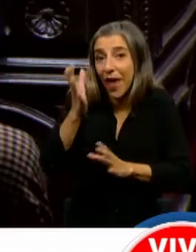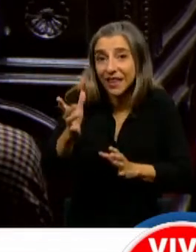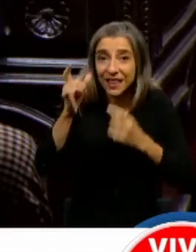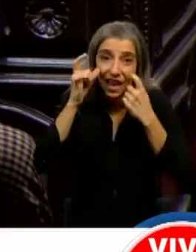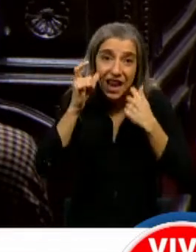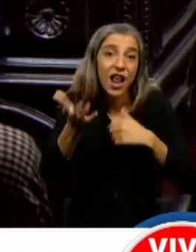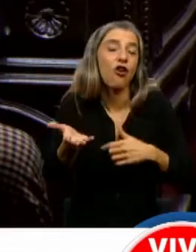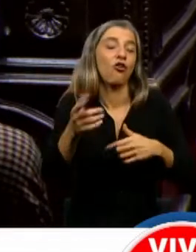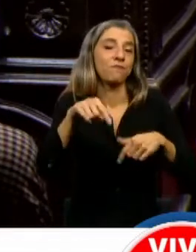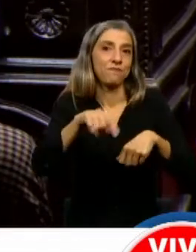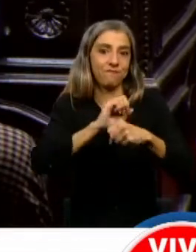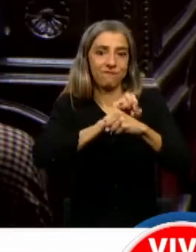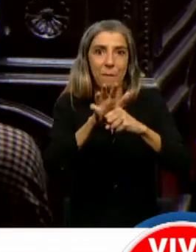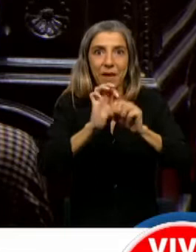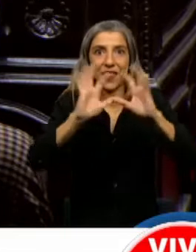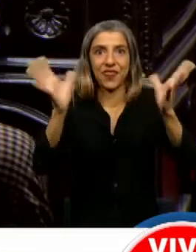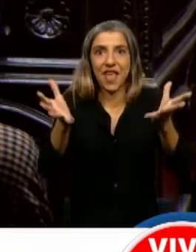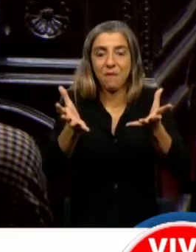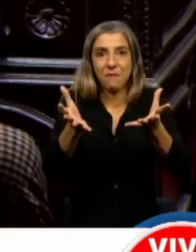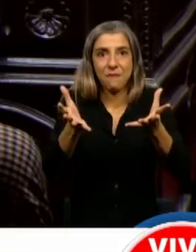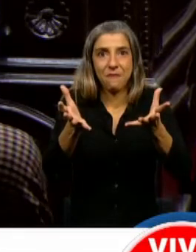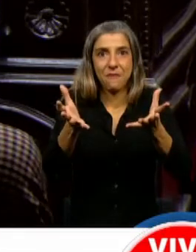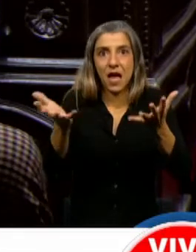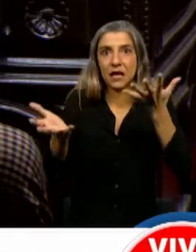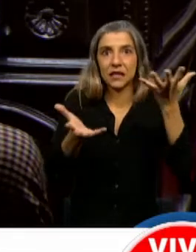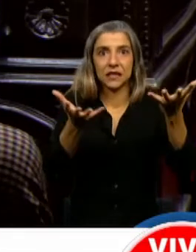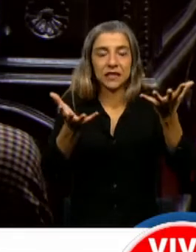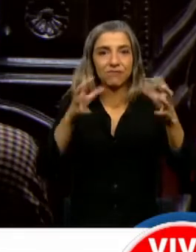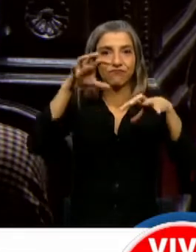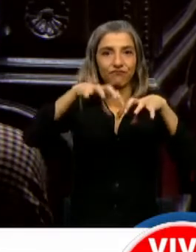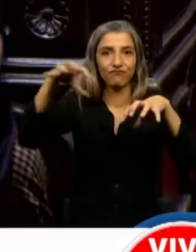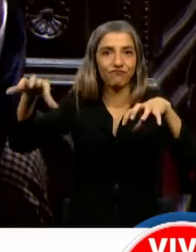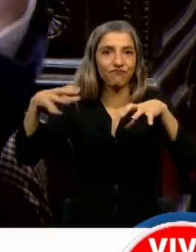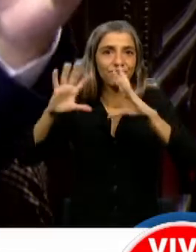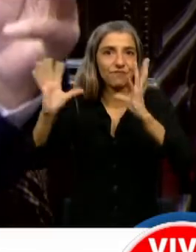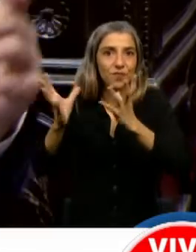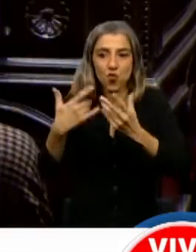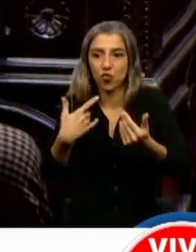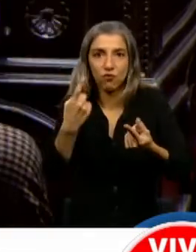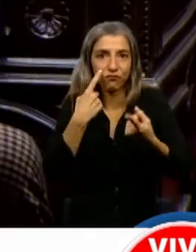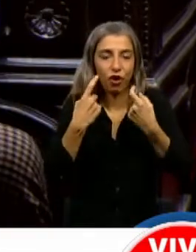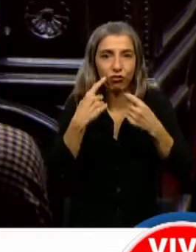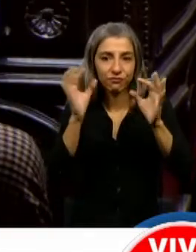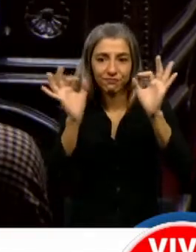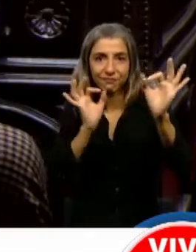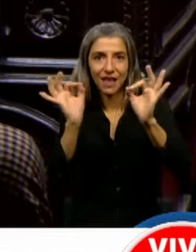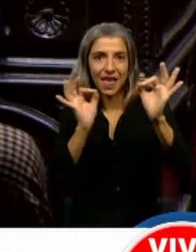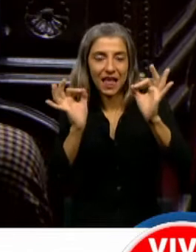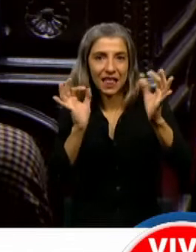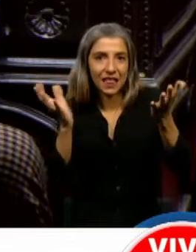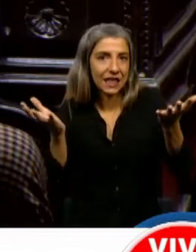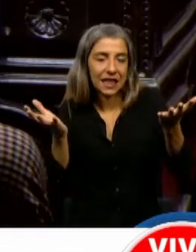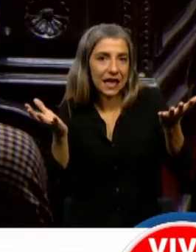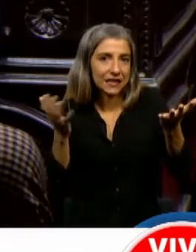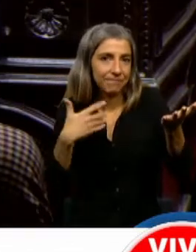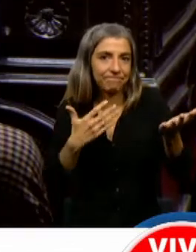rincones del mundo y rápidamente los organismos internacionales tuvieron que revisar esas estimaciones. Ya